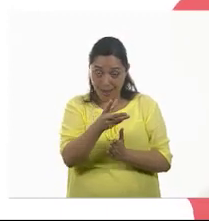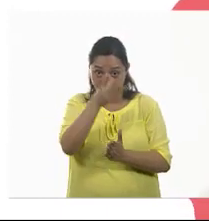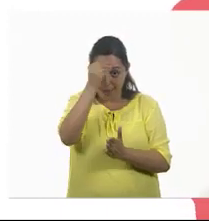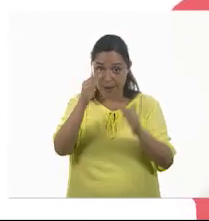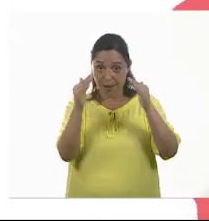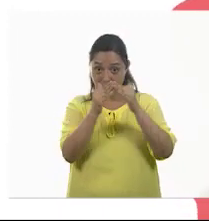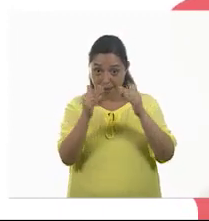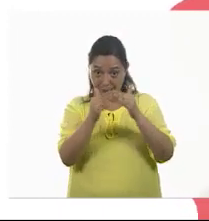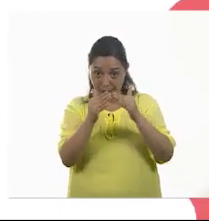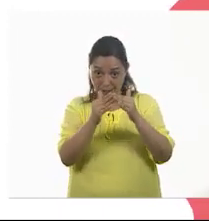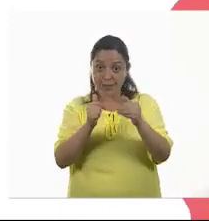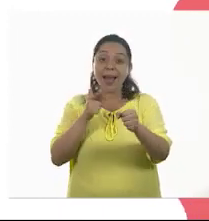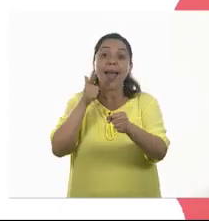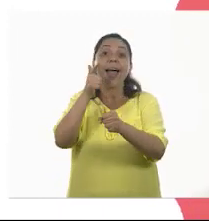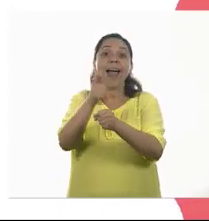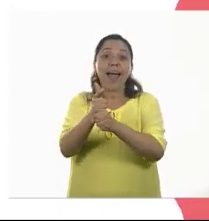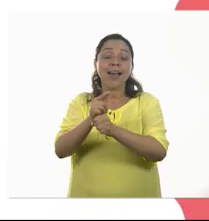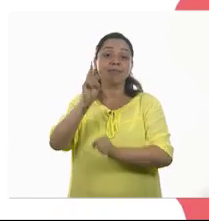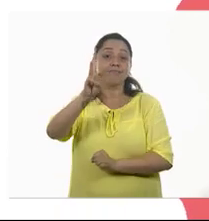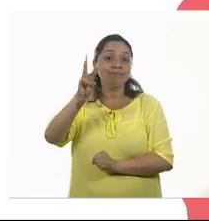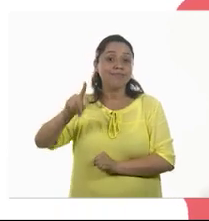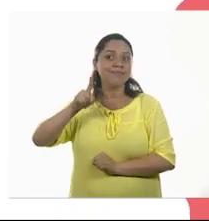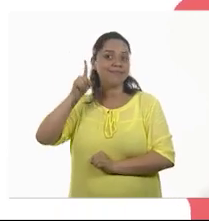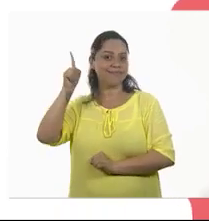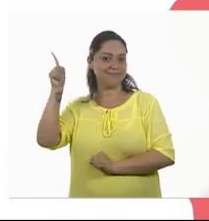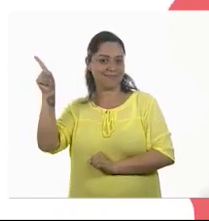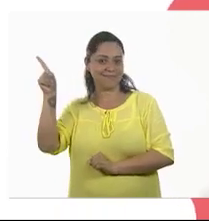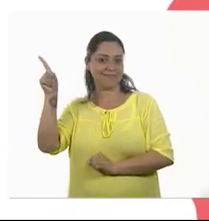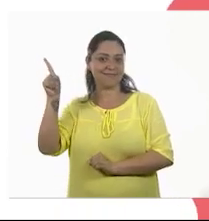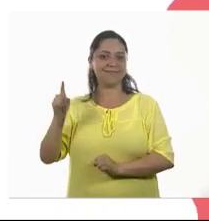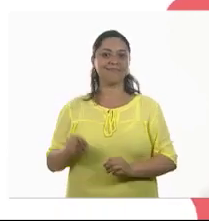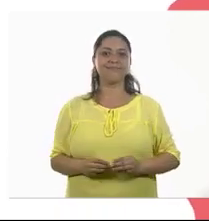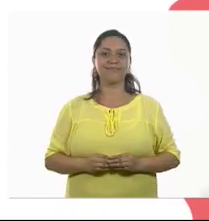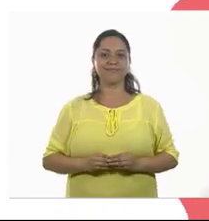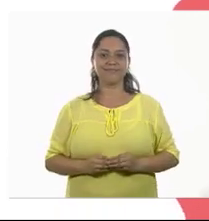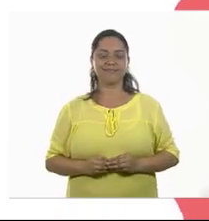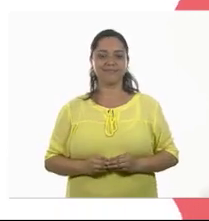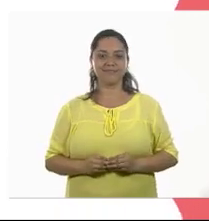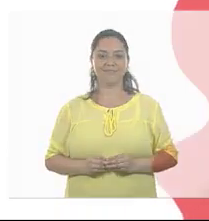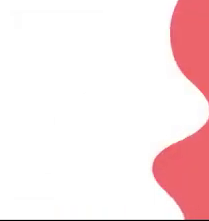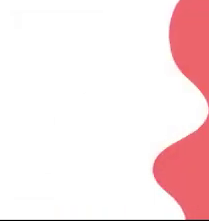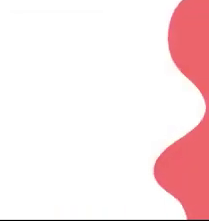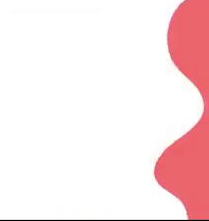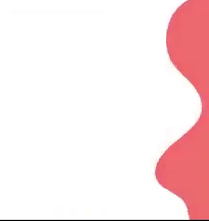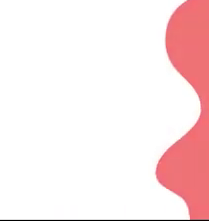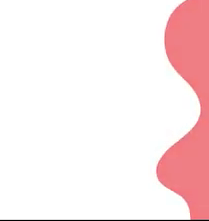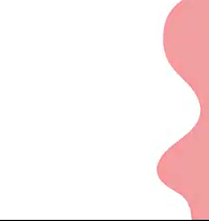puedes encontrar en la siguiente liga: aprendeencasa.cep.gob.mx.